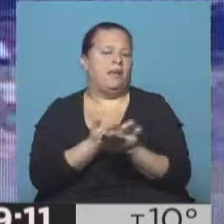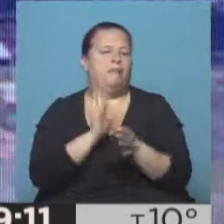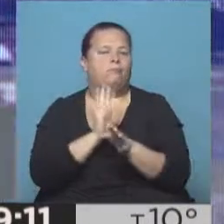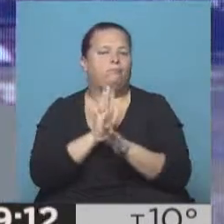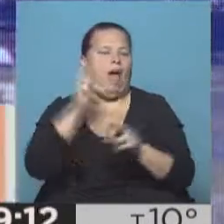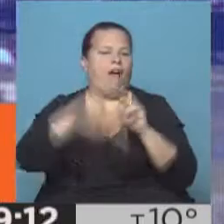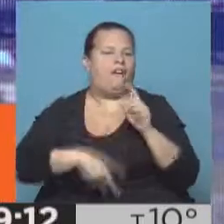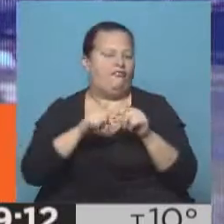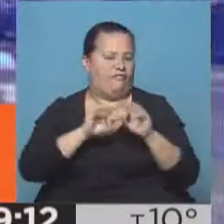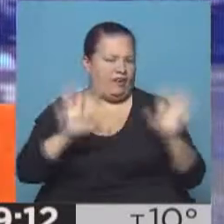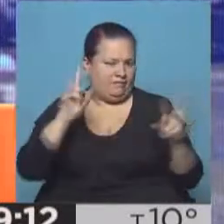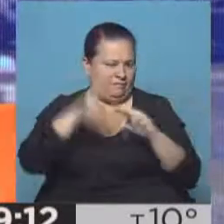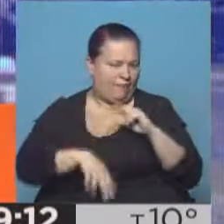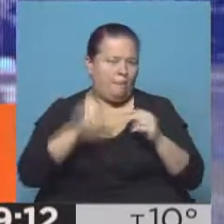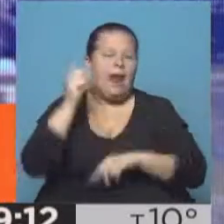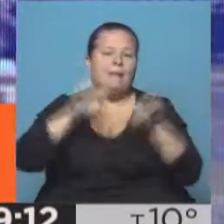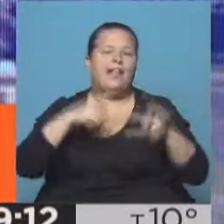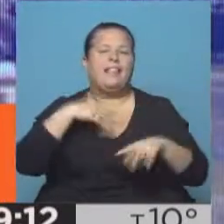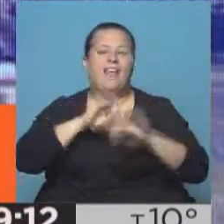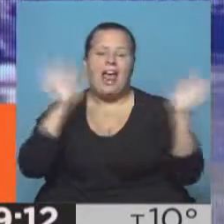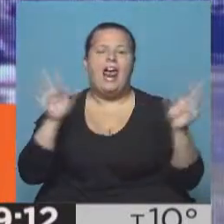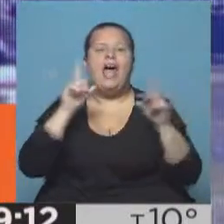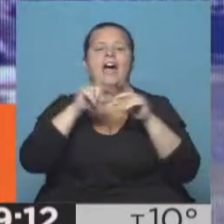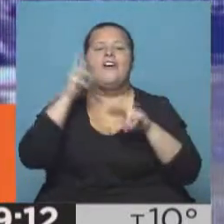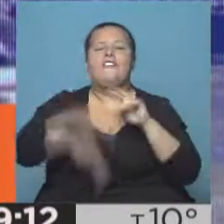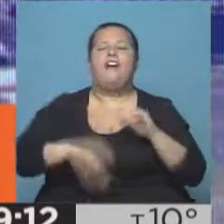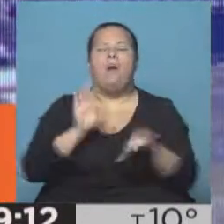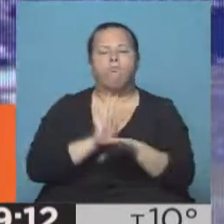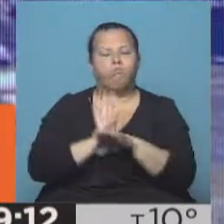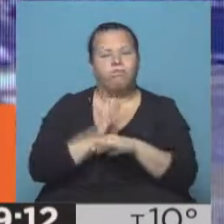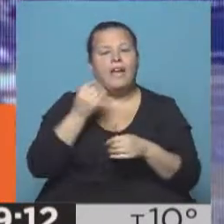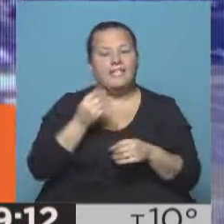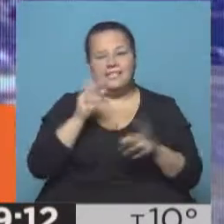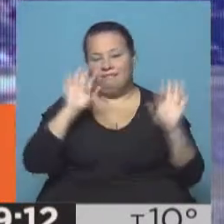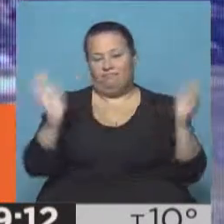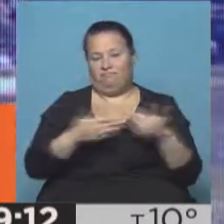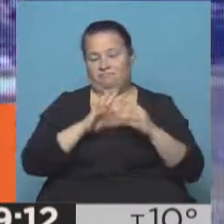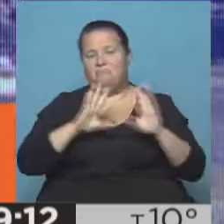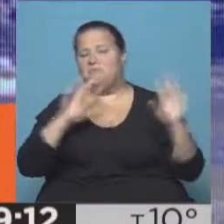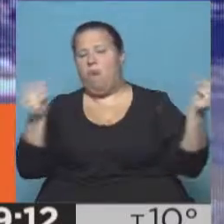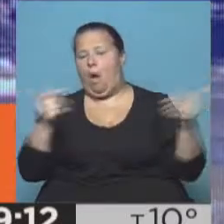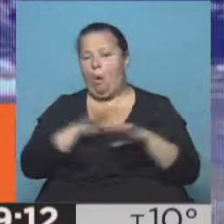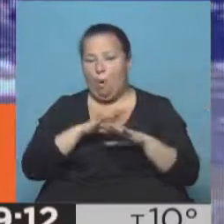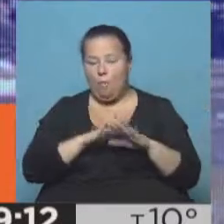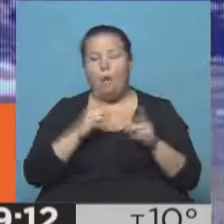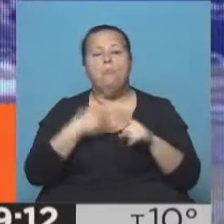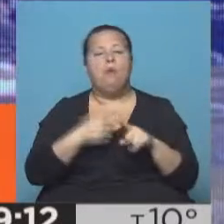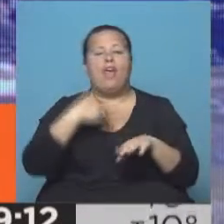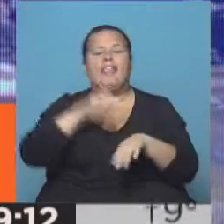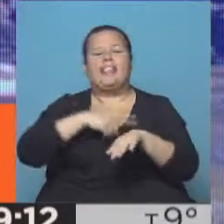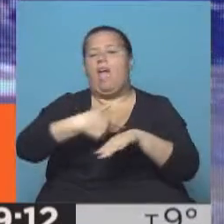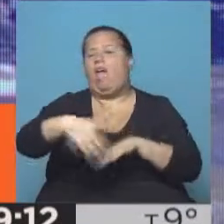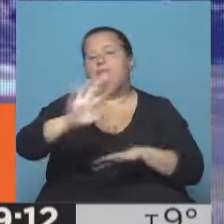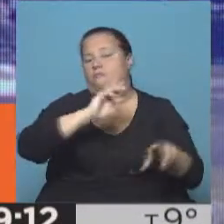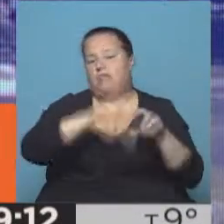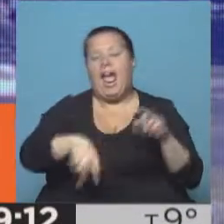llama de prescripción de la acción. Para que la gente lo entienda, la prescripción lo que causa es el cierre de las causas por el mero paso del tiempo. Es decir,